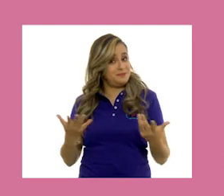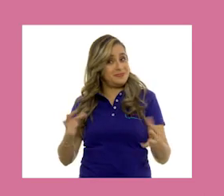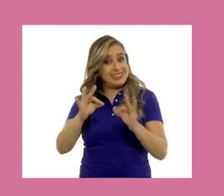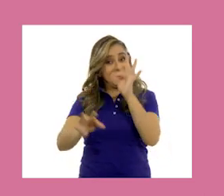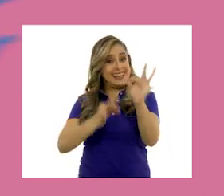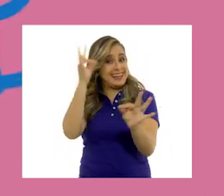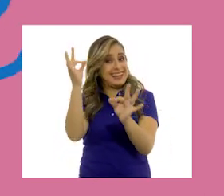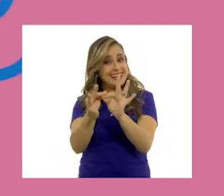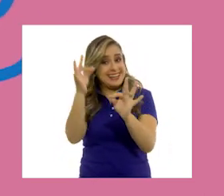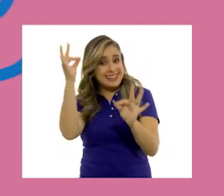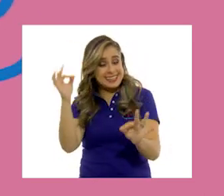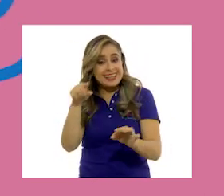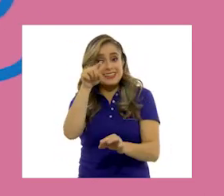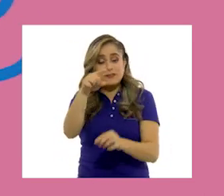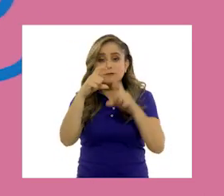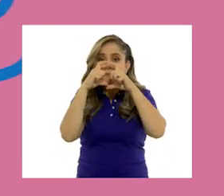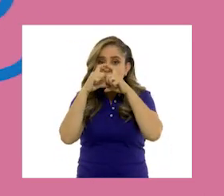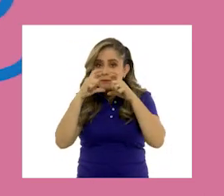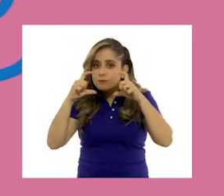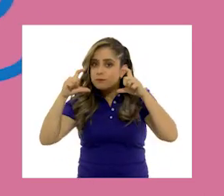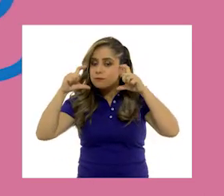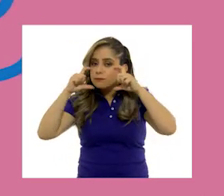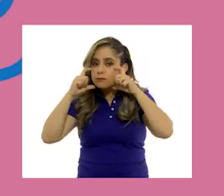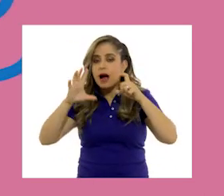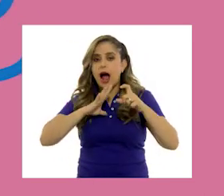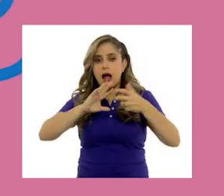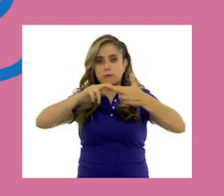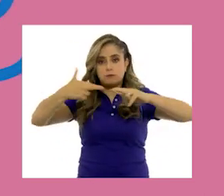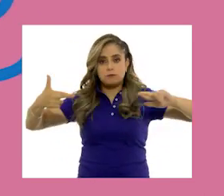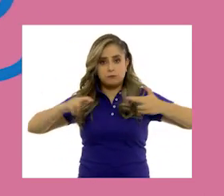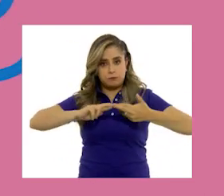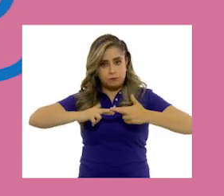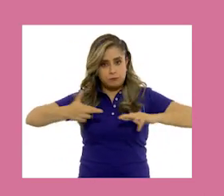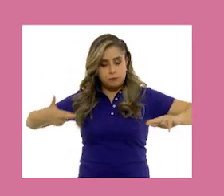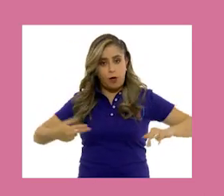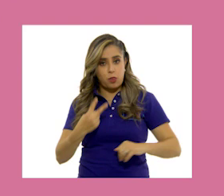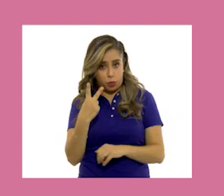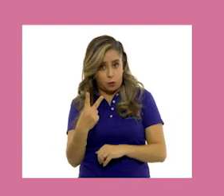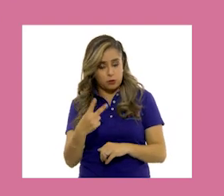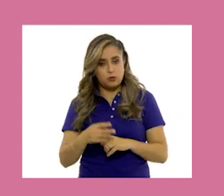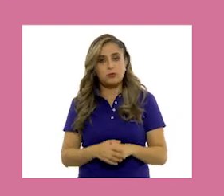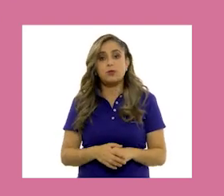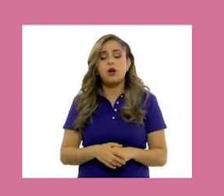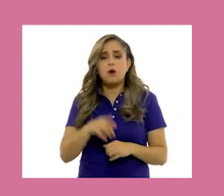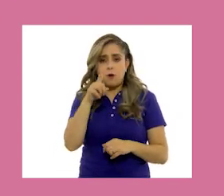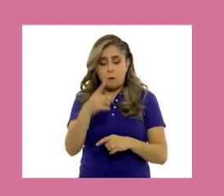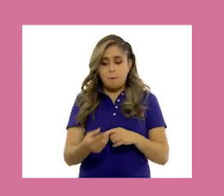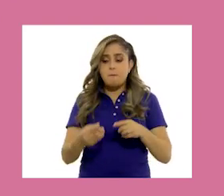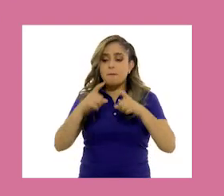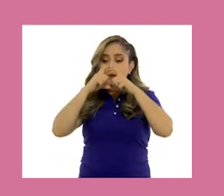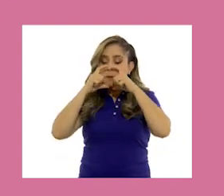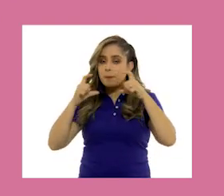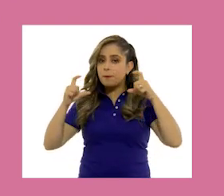¡Listo! Ya tienes un cubrebocas con 2 pares de cuerdas. Para